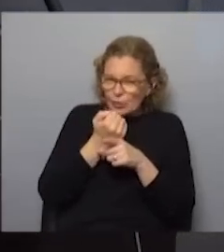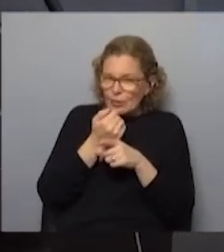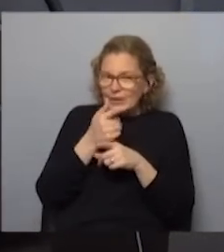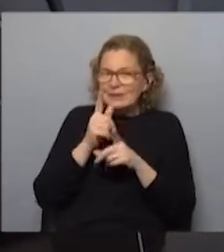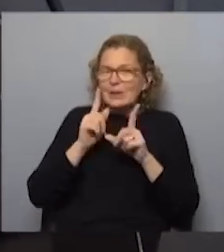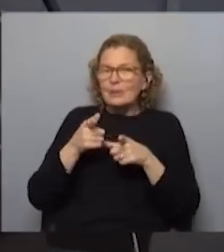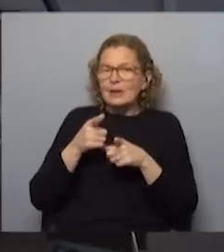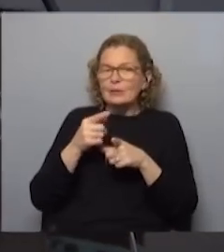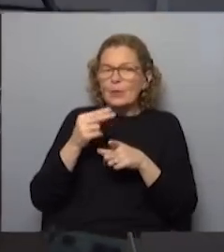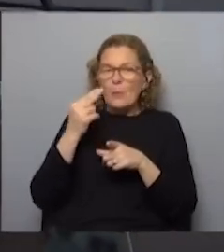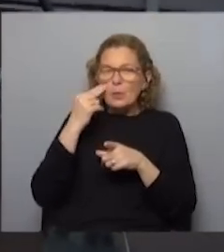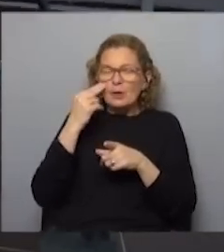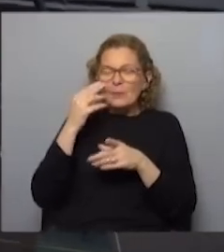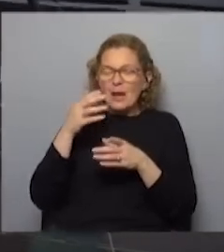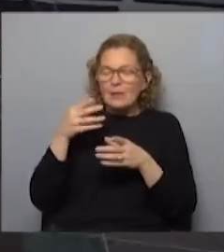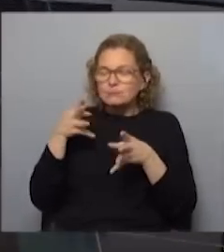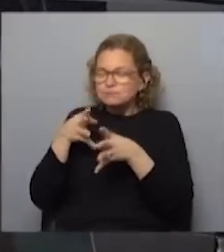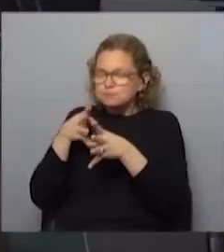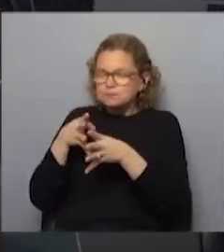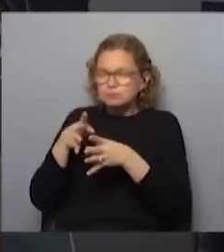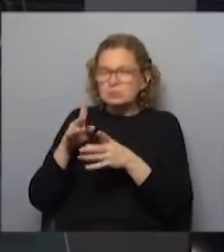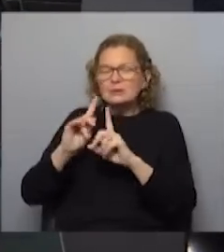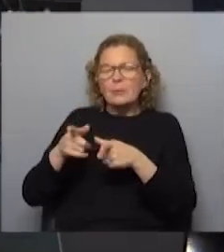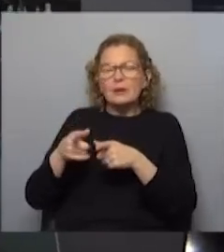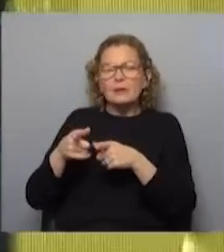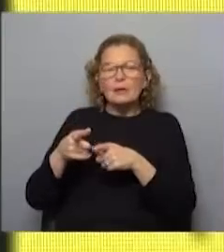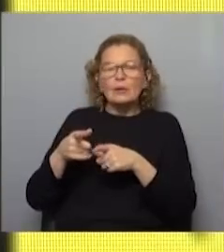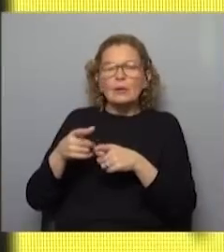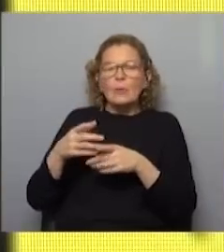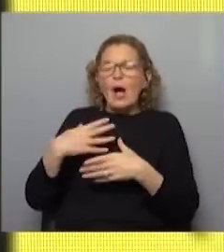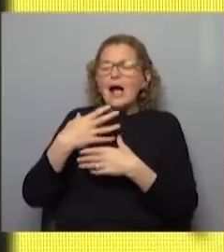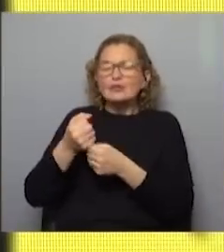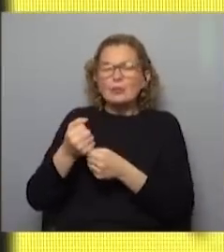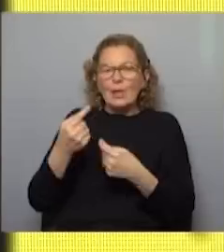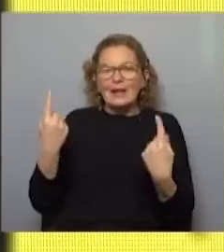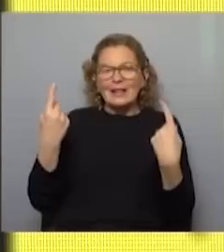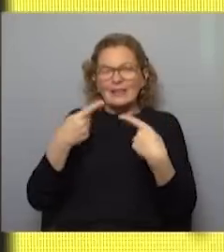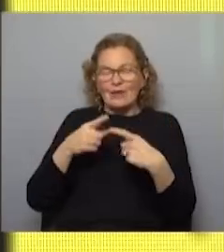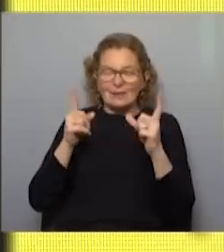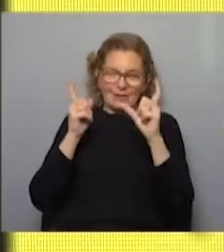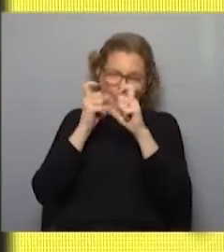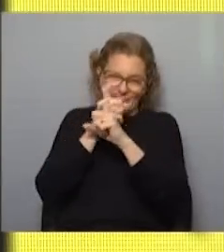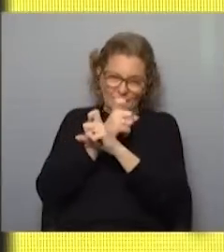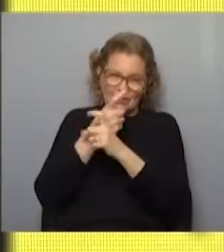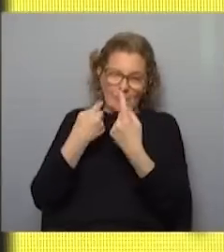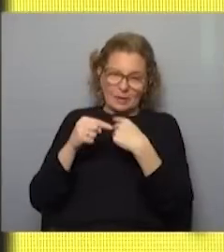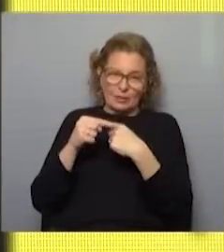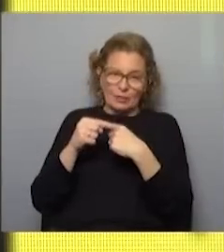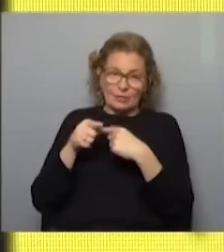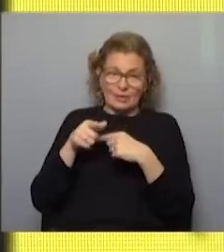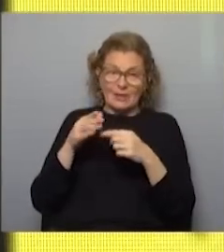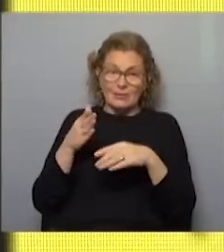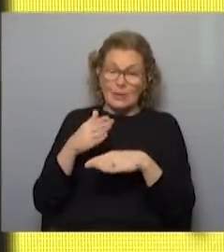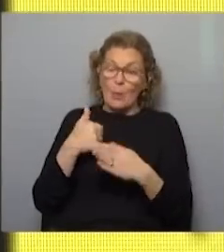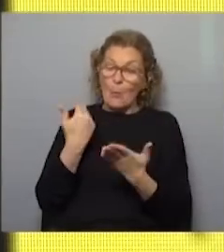que la emergencia de una guerrilla urbana después este a ver contribuye a que el debate se complejise no pero nosotros En realidad